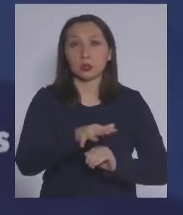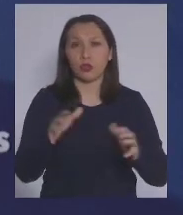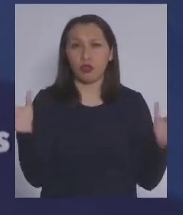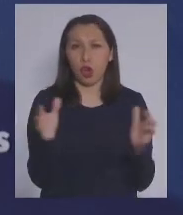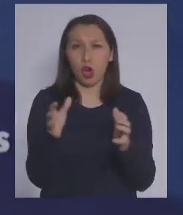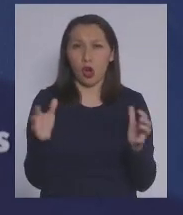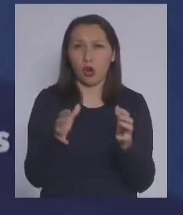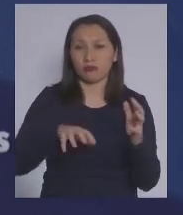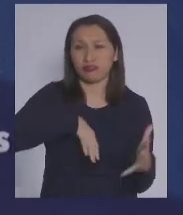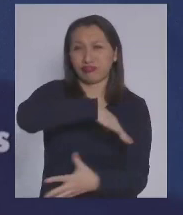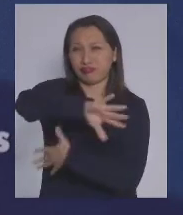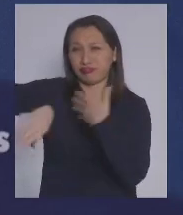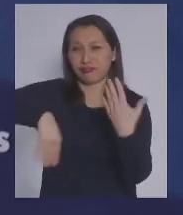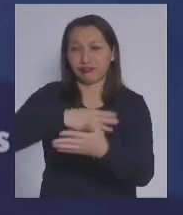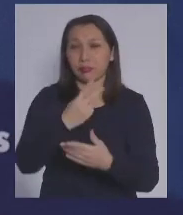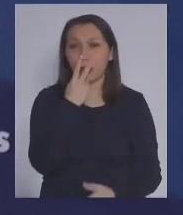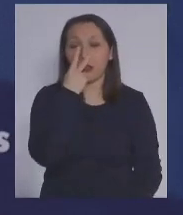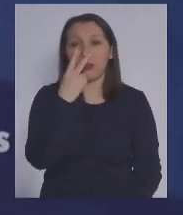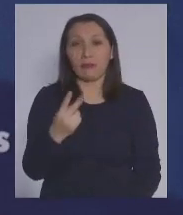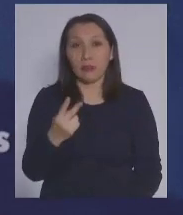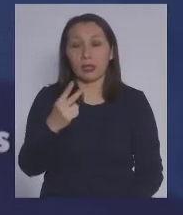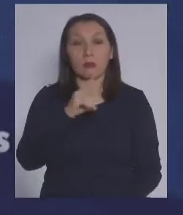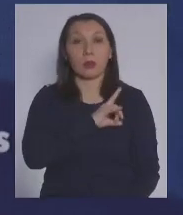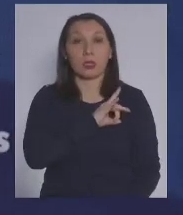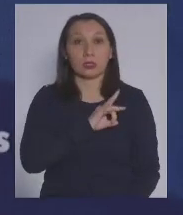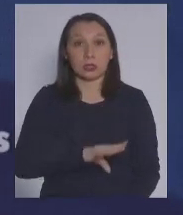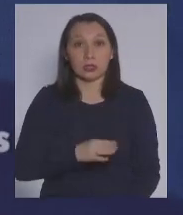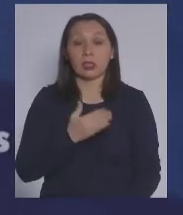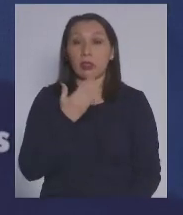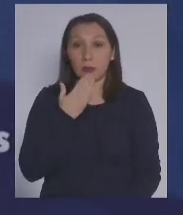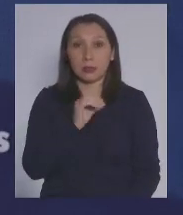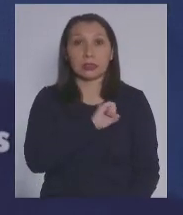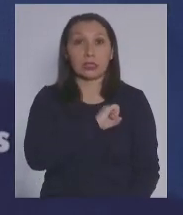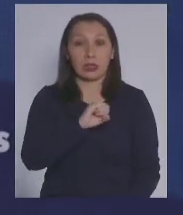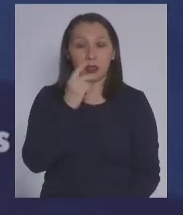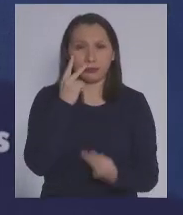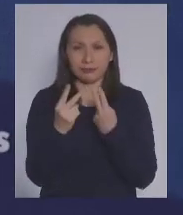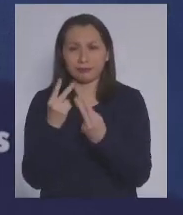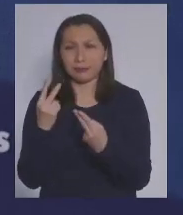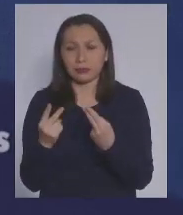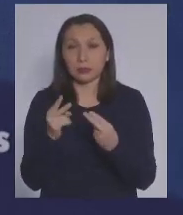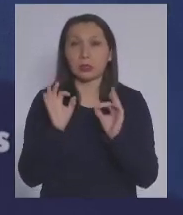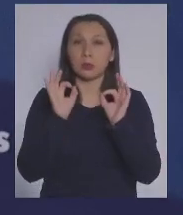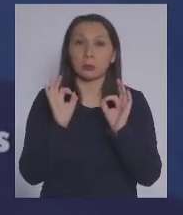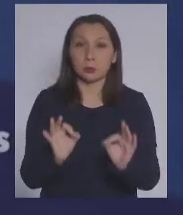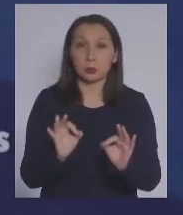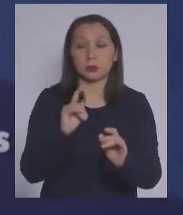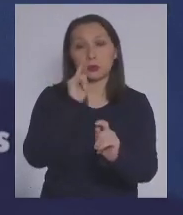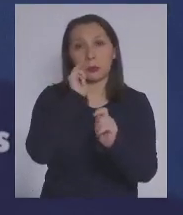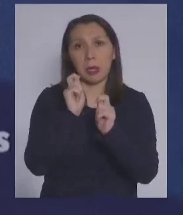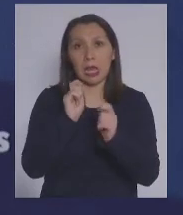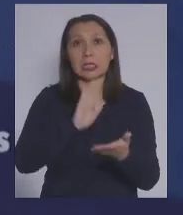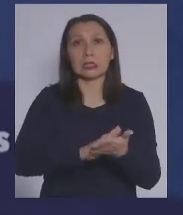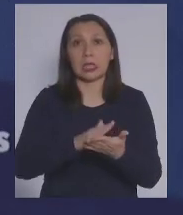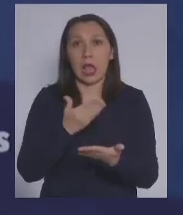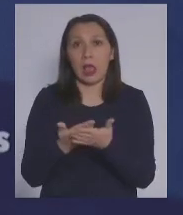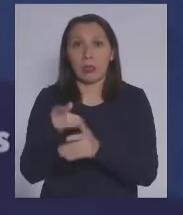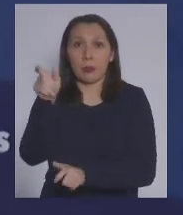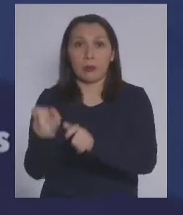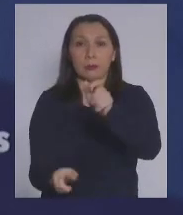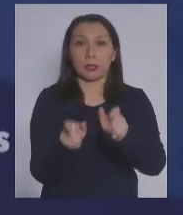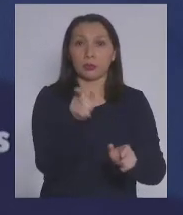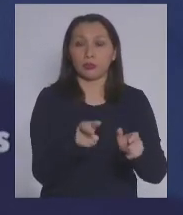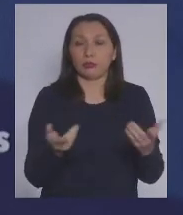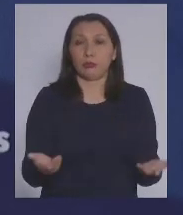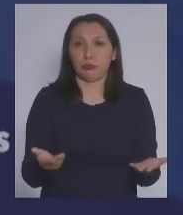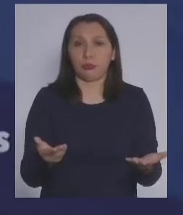que hemos visto en el país y en santiago pone justamente en riesgo a la salud de las personas